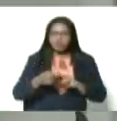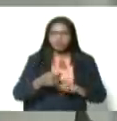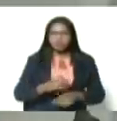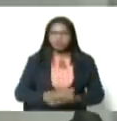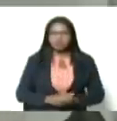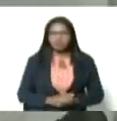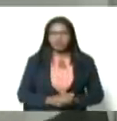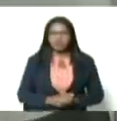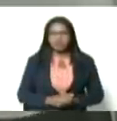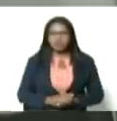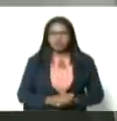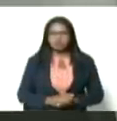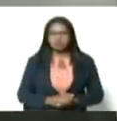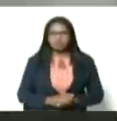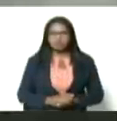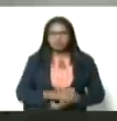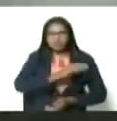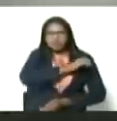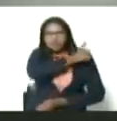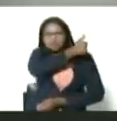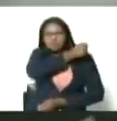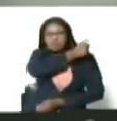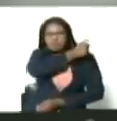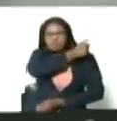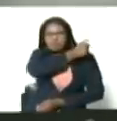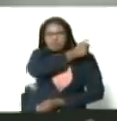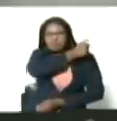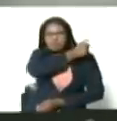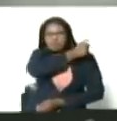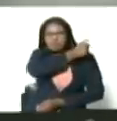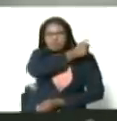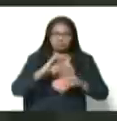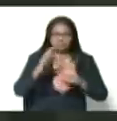le paso al gerente general de comercialización.